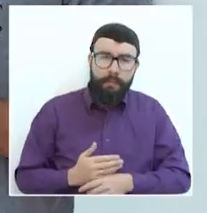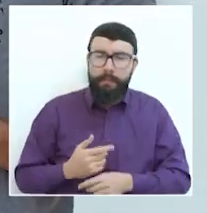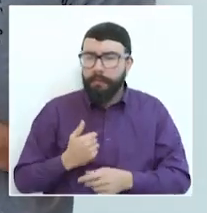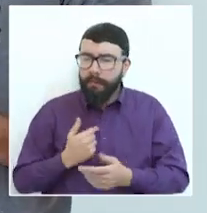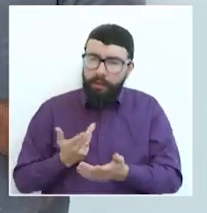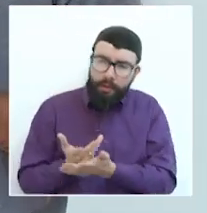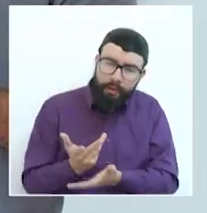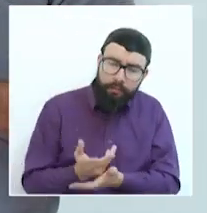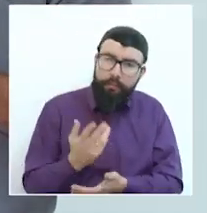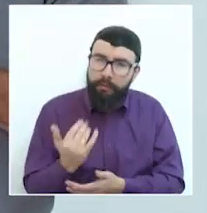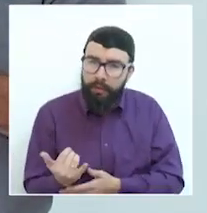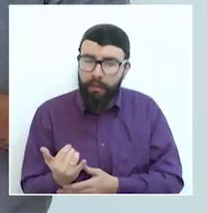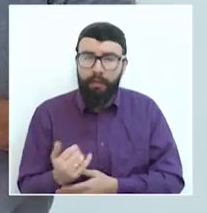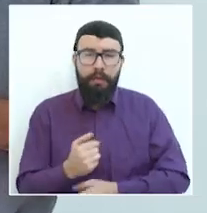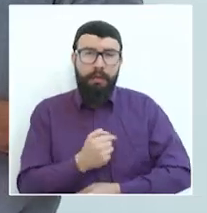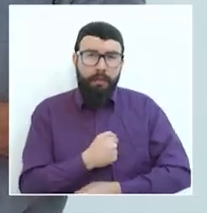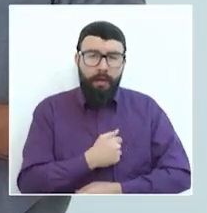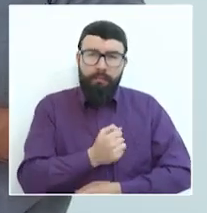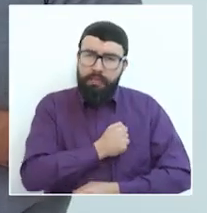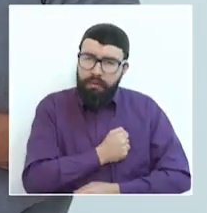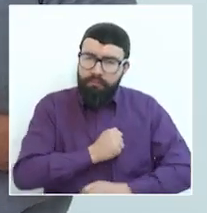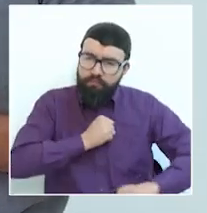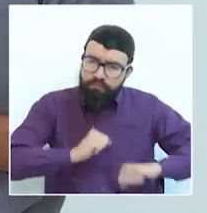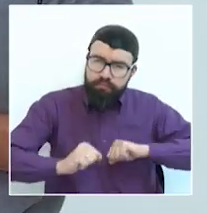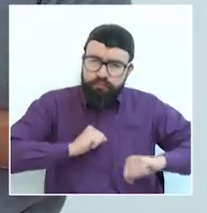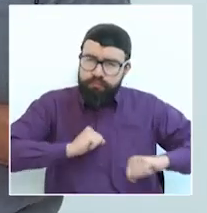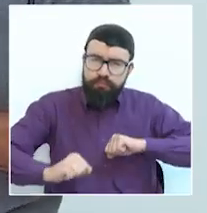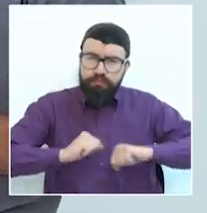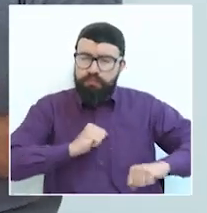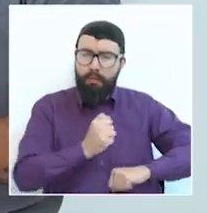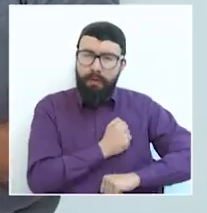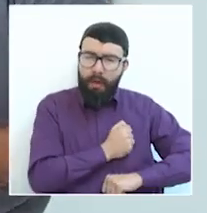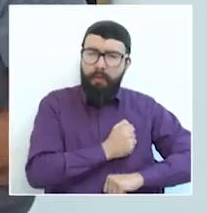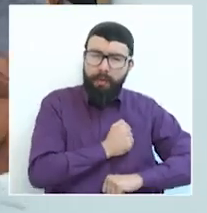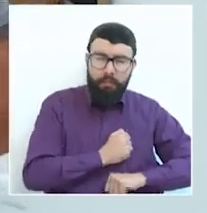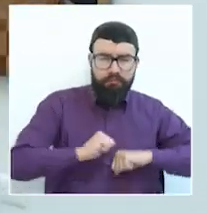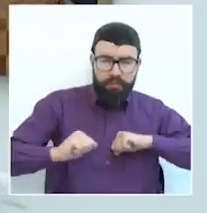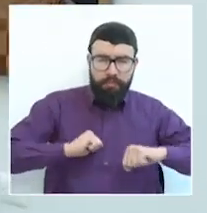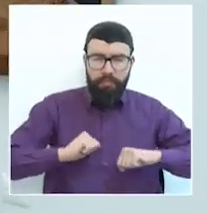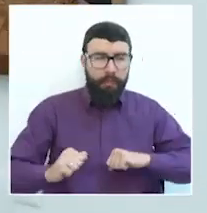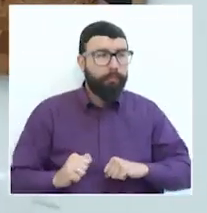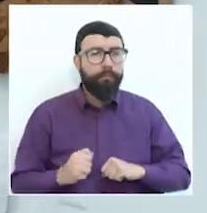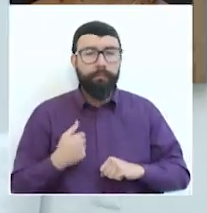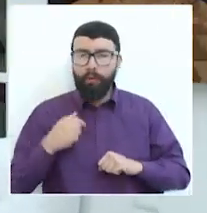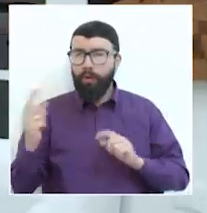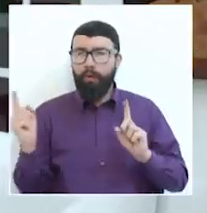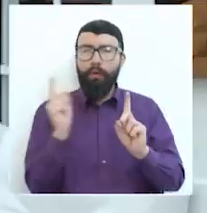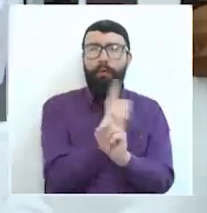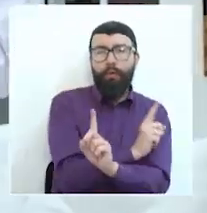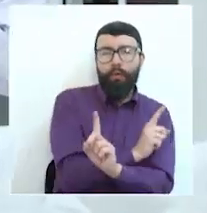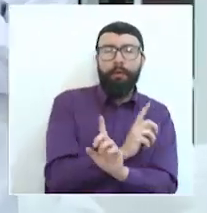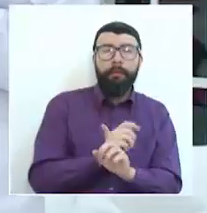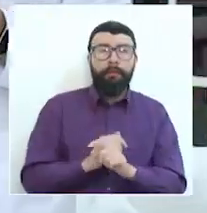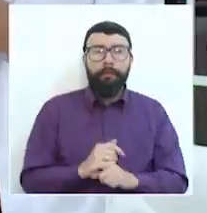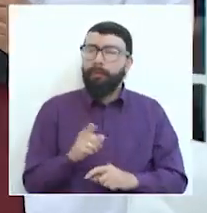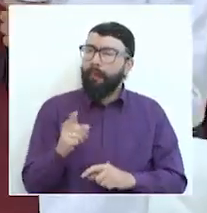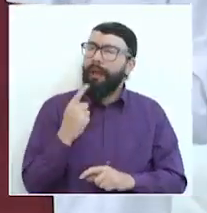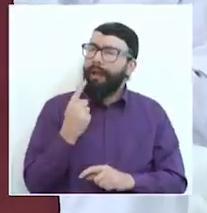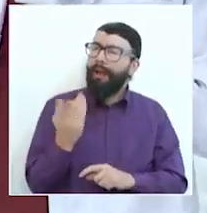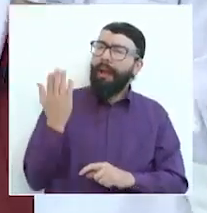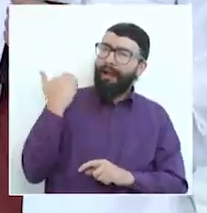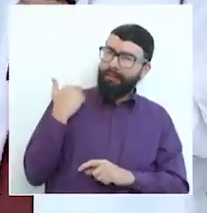recomendaría trabajar la parte cardiovascular, ¿cierto? Tú dijiste ahorita que, perdón, me vuelvo a hacer por acá. Tú dijiste ahorita